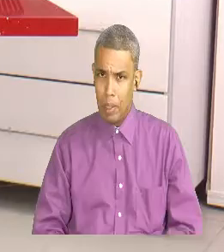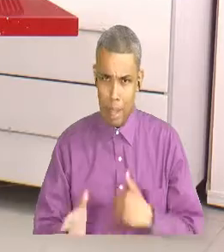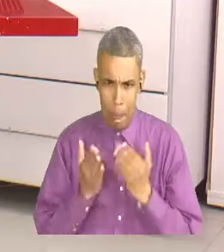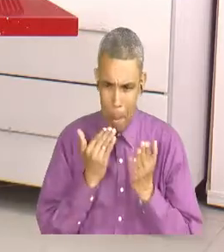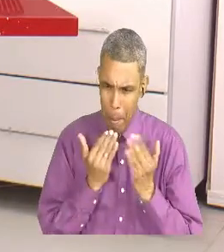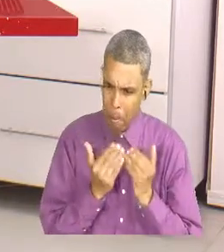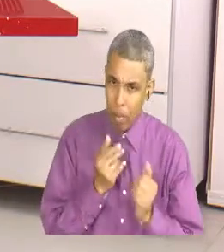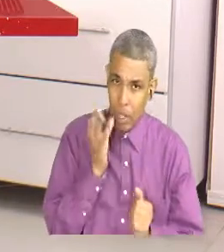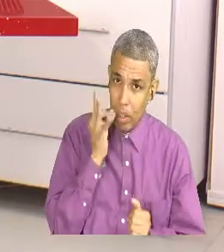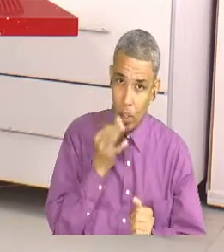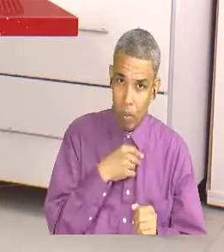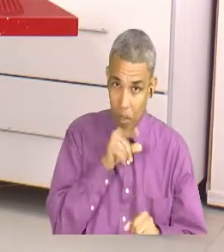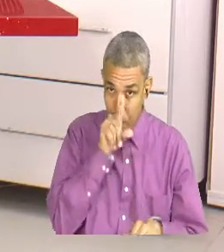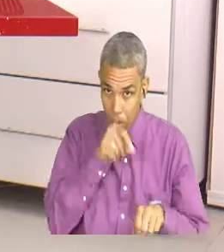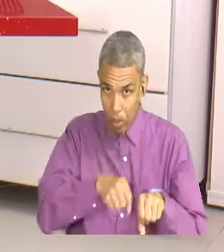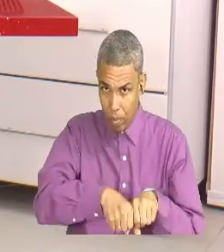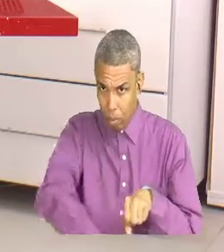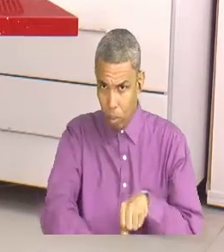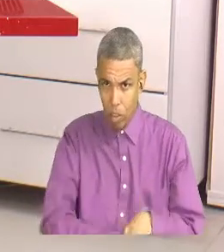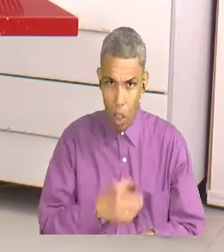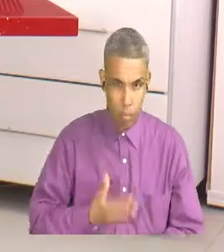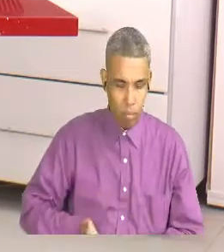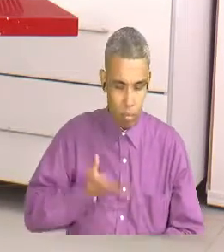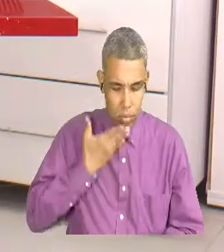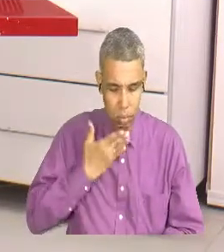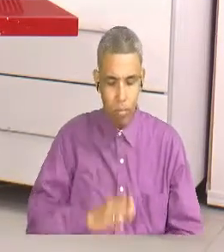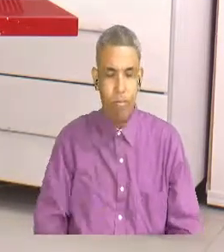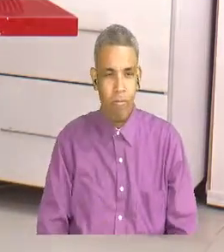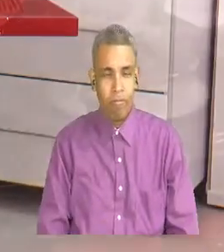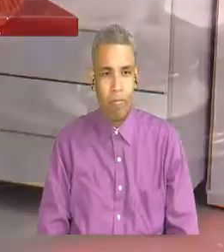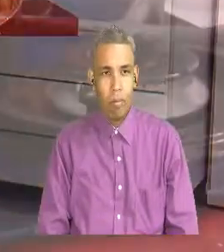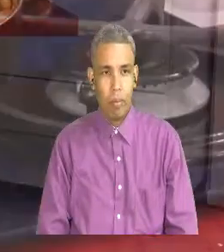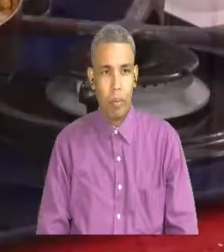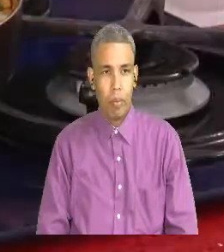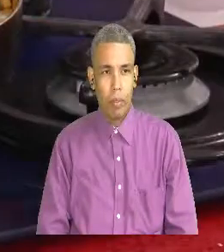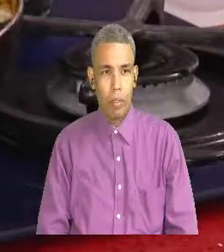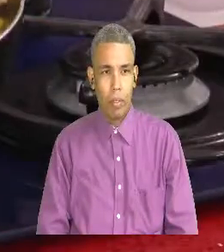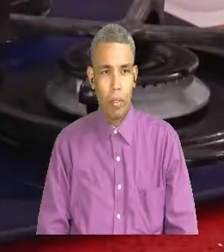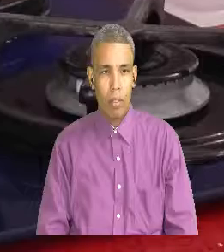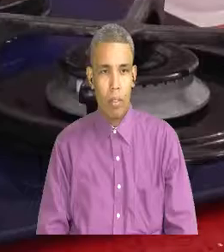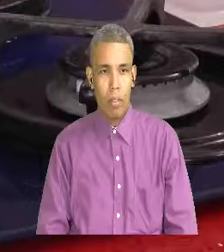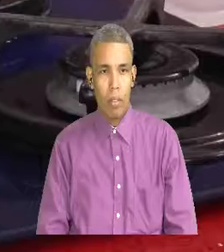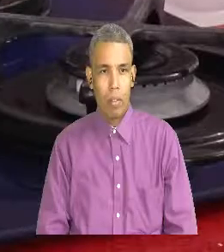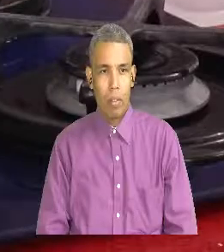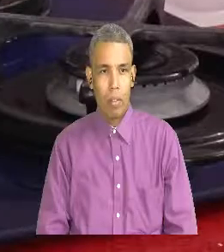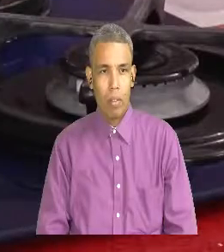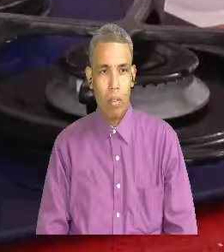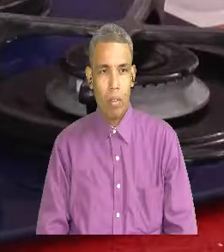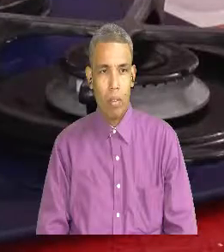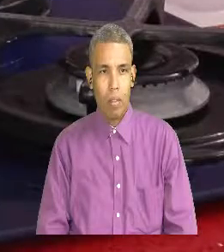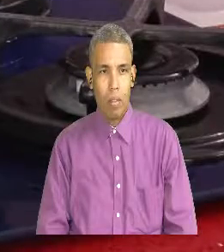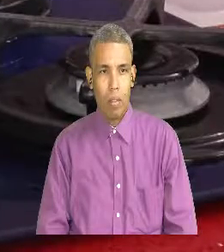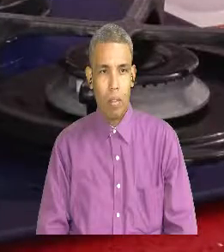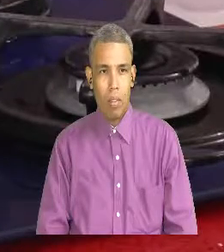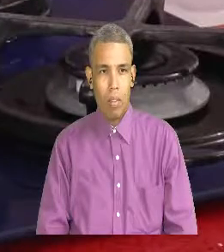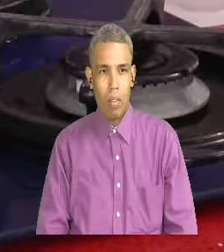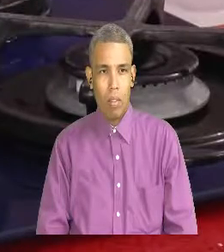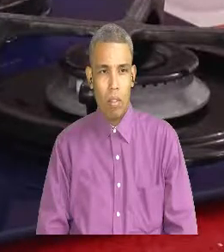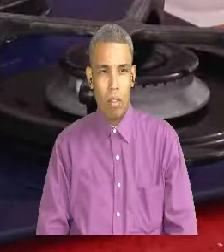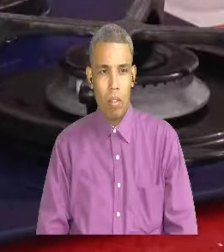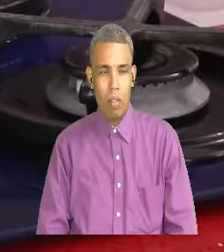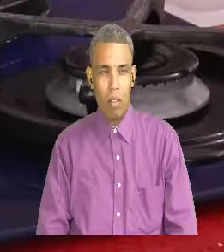para degustar en toda la preparación de la receta. Ya con esa es suficiente. Entonces acá ya está. Voy a traer los